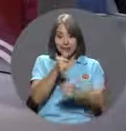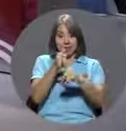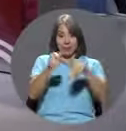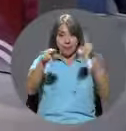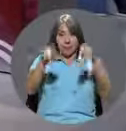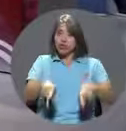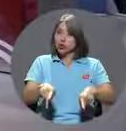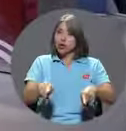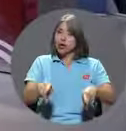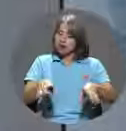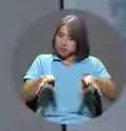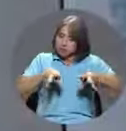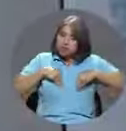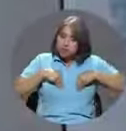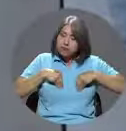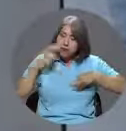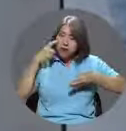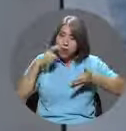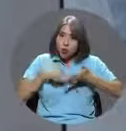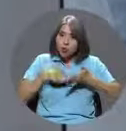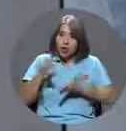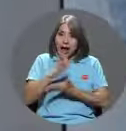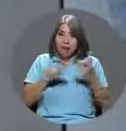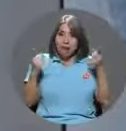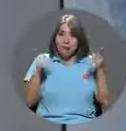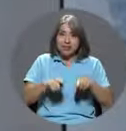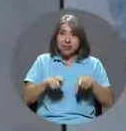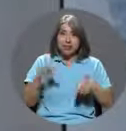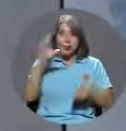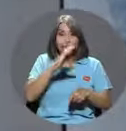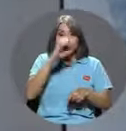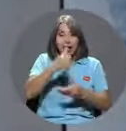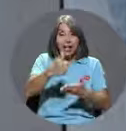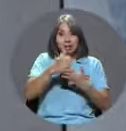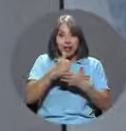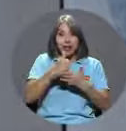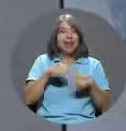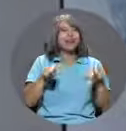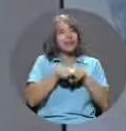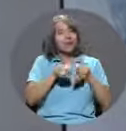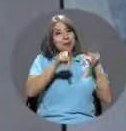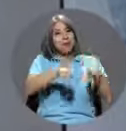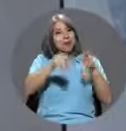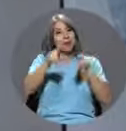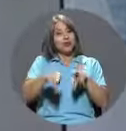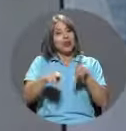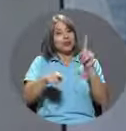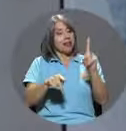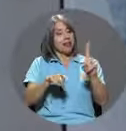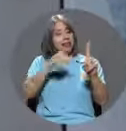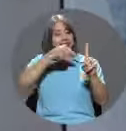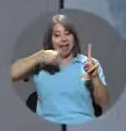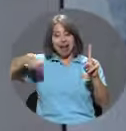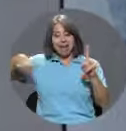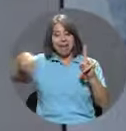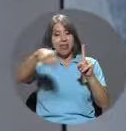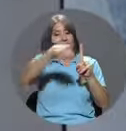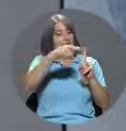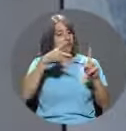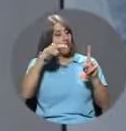esa apertura que usted decía de reconocer que algo está pasando y buscar esa ayuda, sino que quienes están alrededor también esa disposición